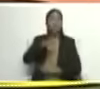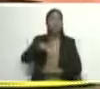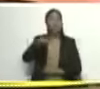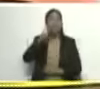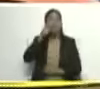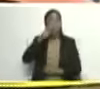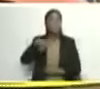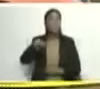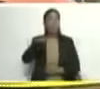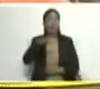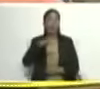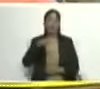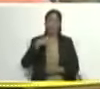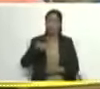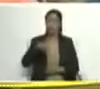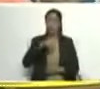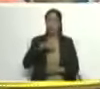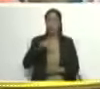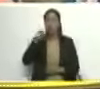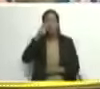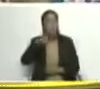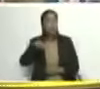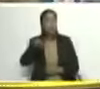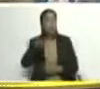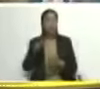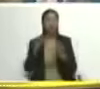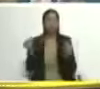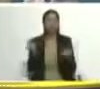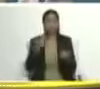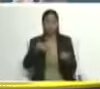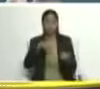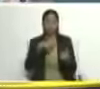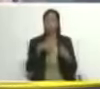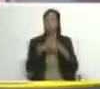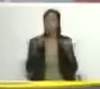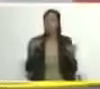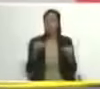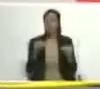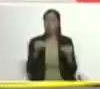pueblo somos todos. Sin pueblos,